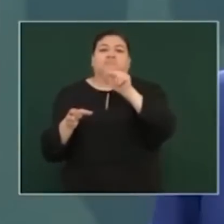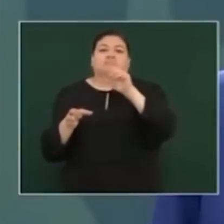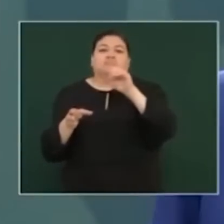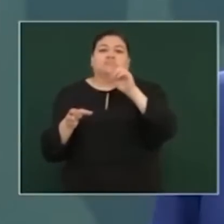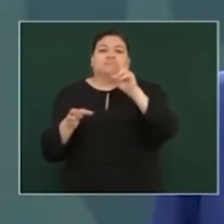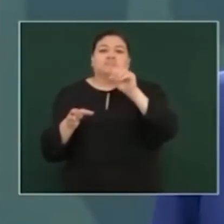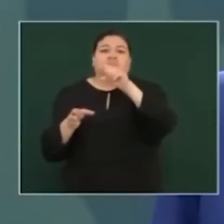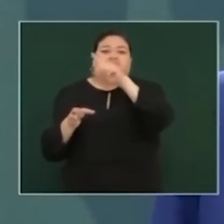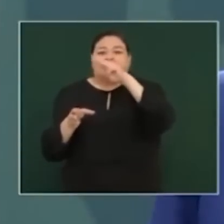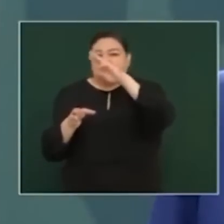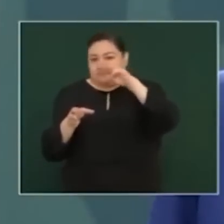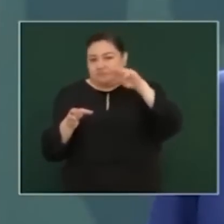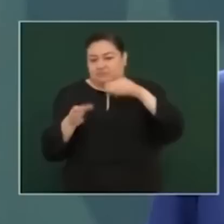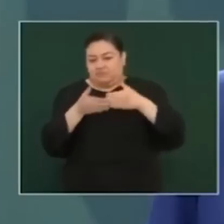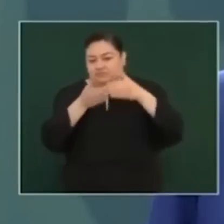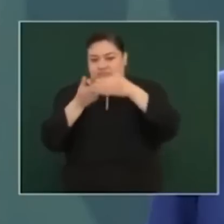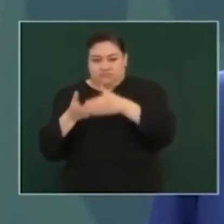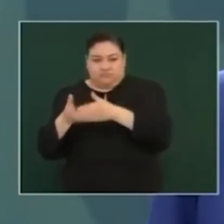Michoacán.